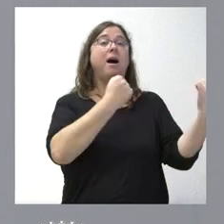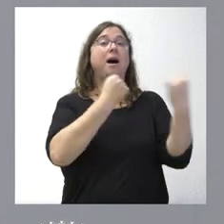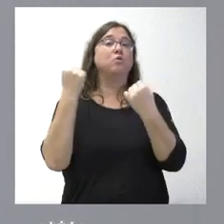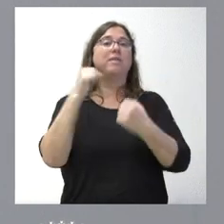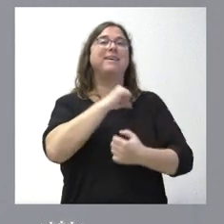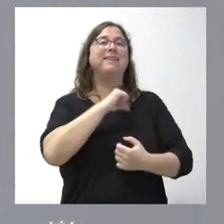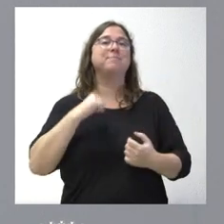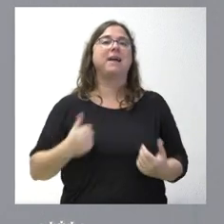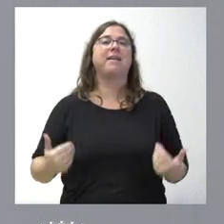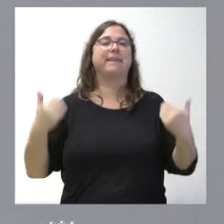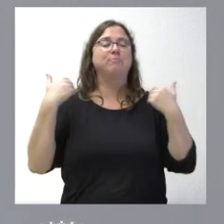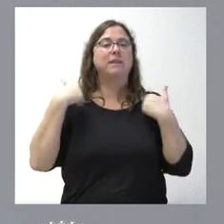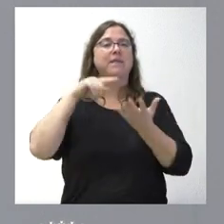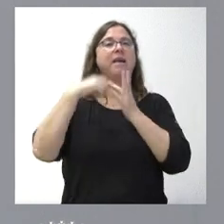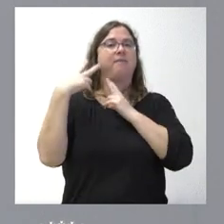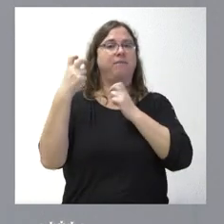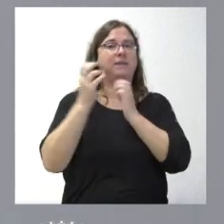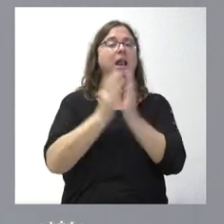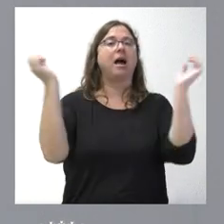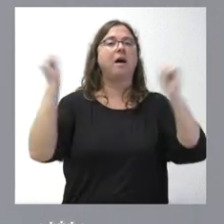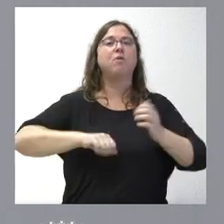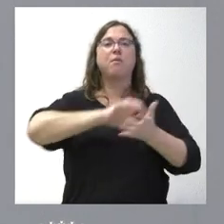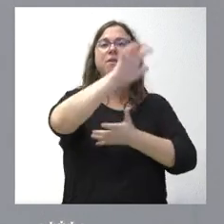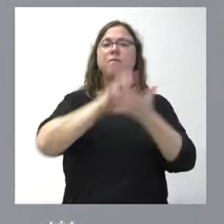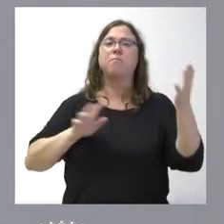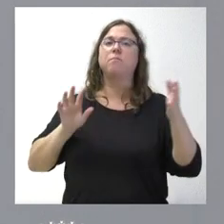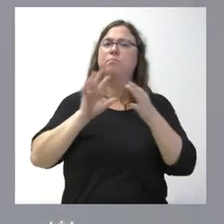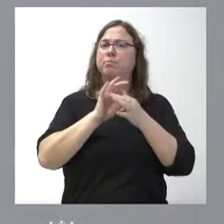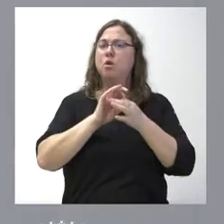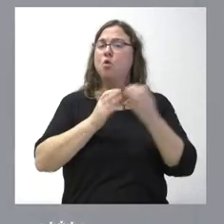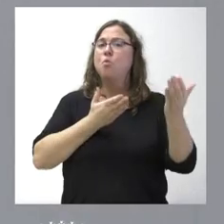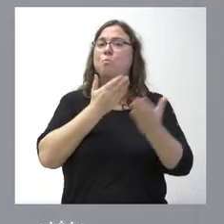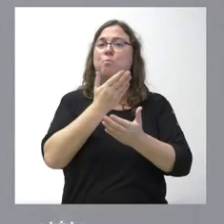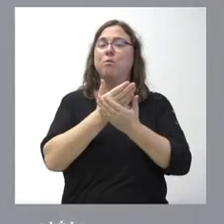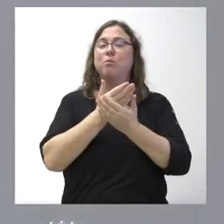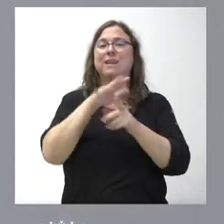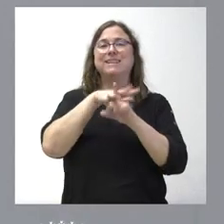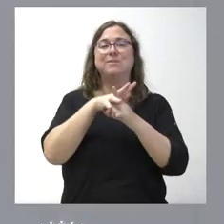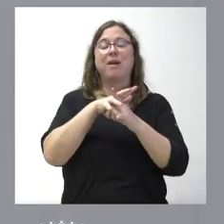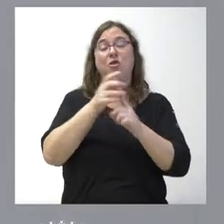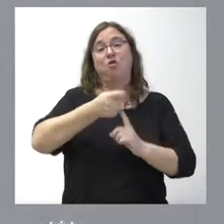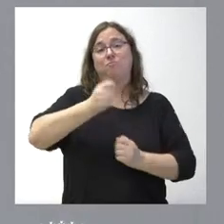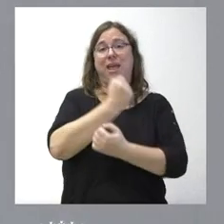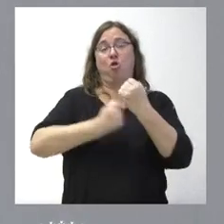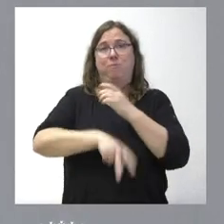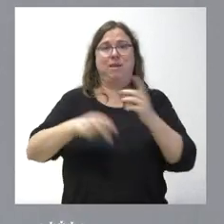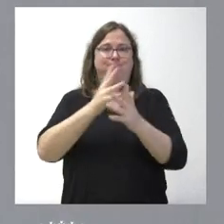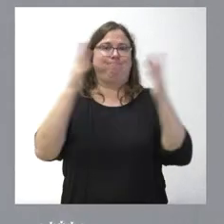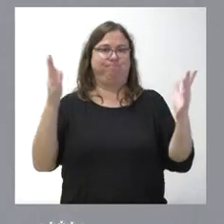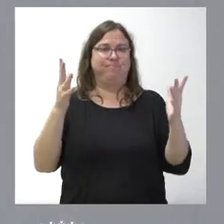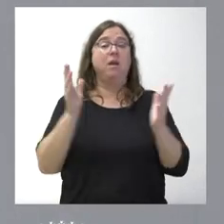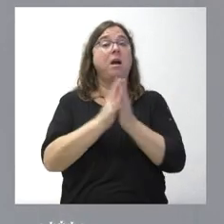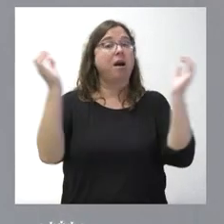de responsabilidad fiscal aprobó su informe correspondiente a la propuesta de escenario macroeconómico que la junta de Castilla y león había